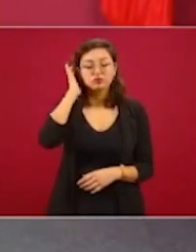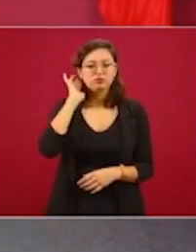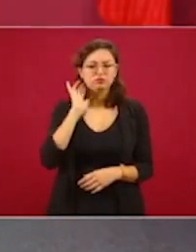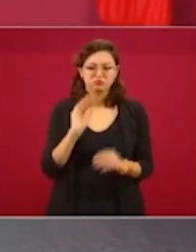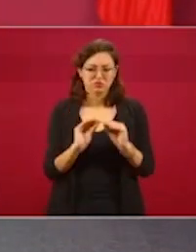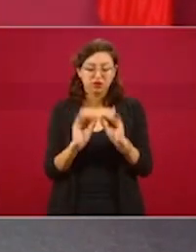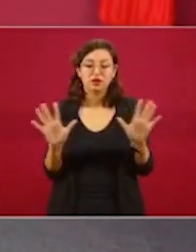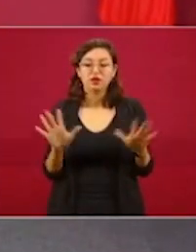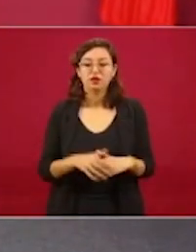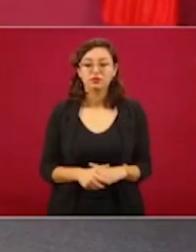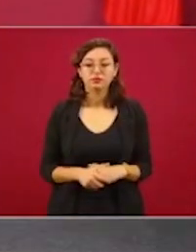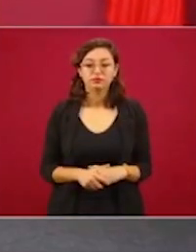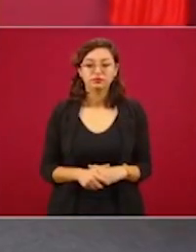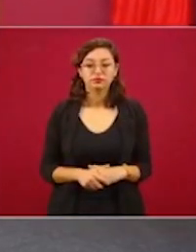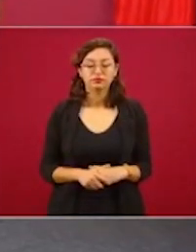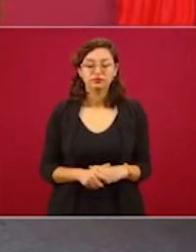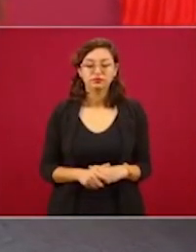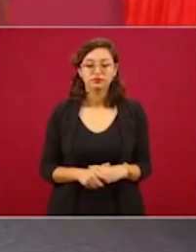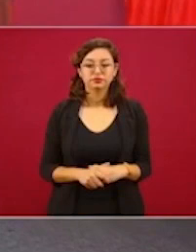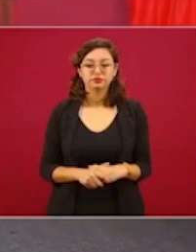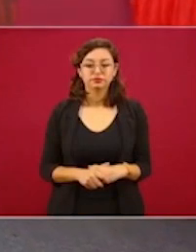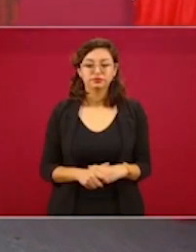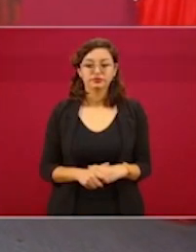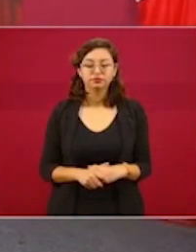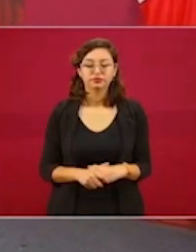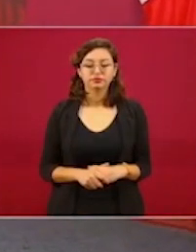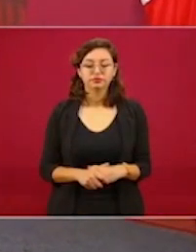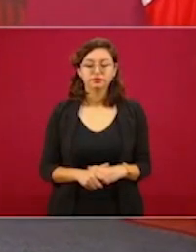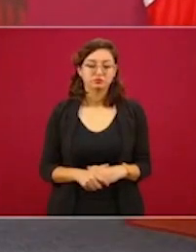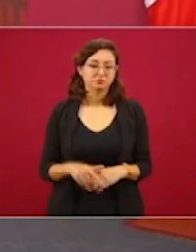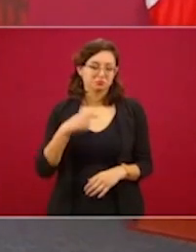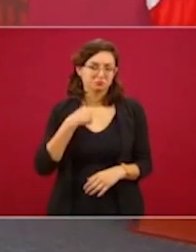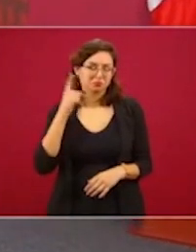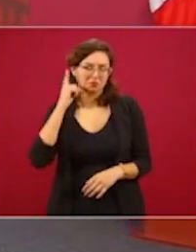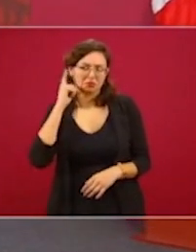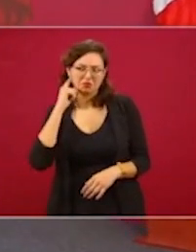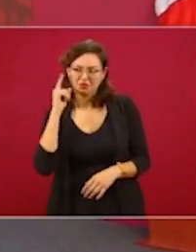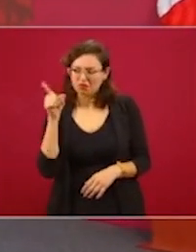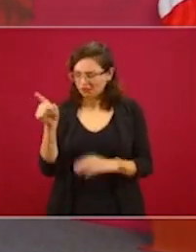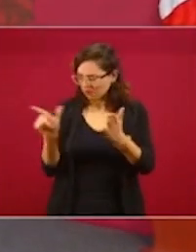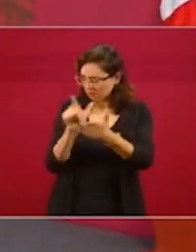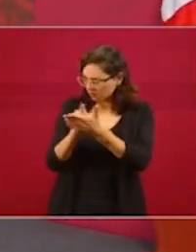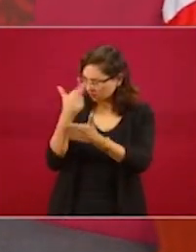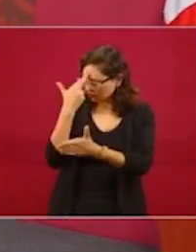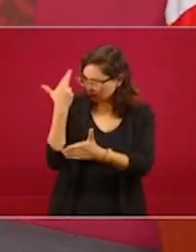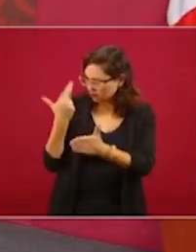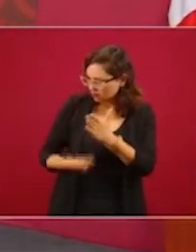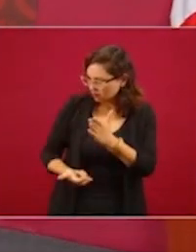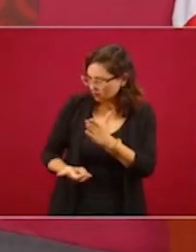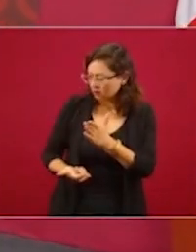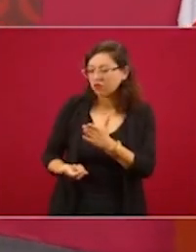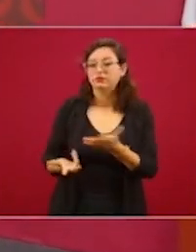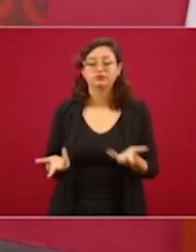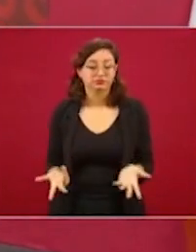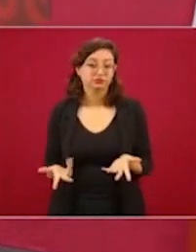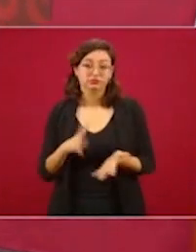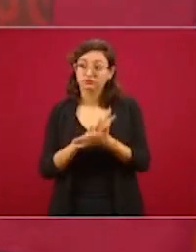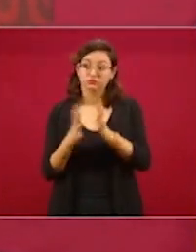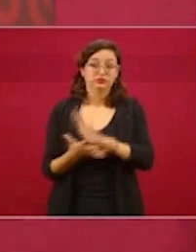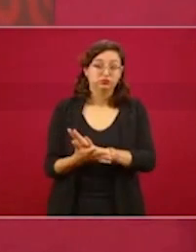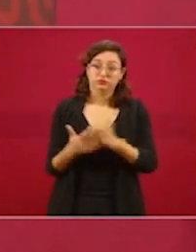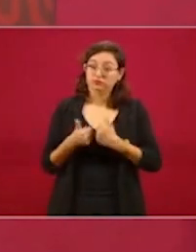Claro, si conozco de un acto ilícito. Acabamos de hablar de no al